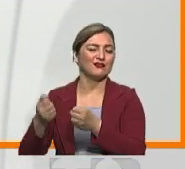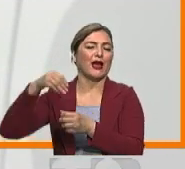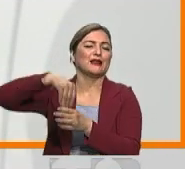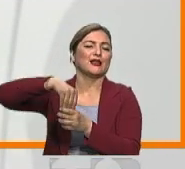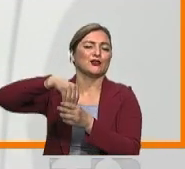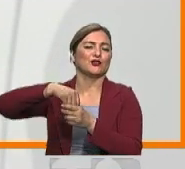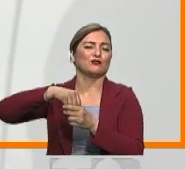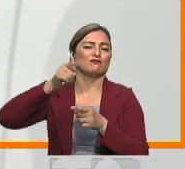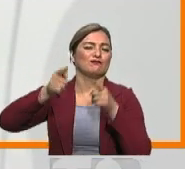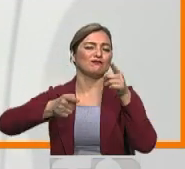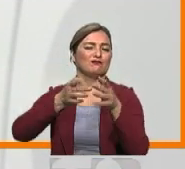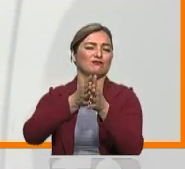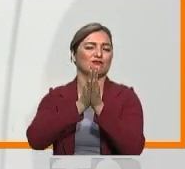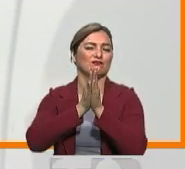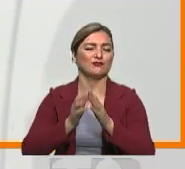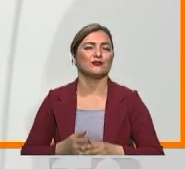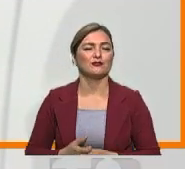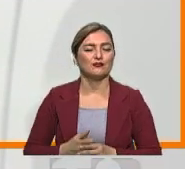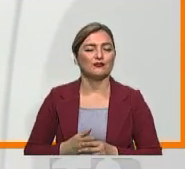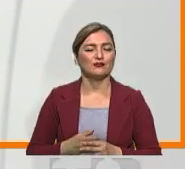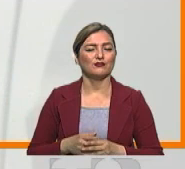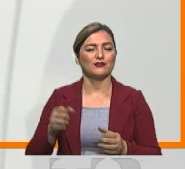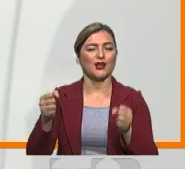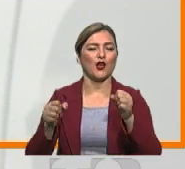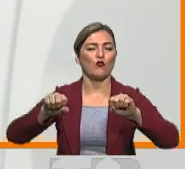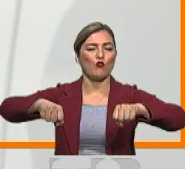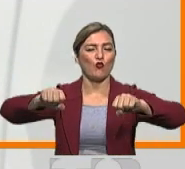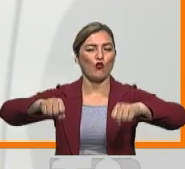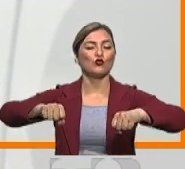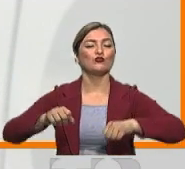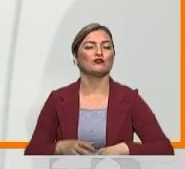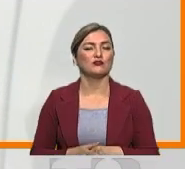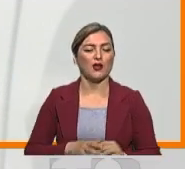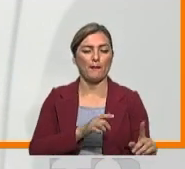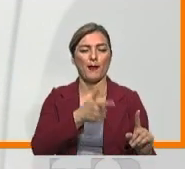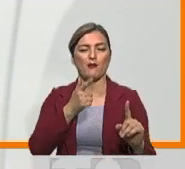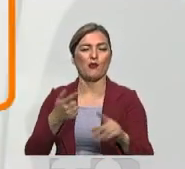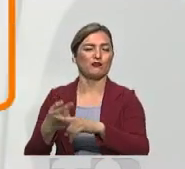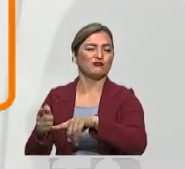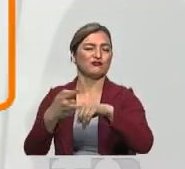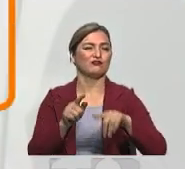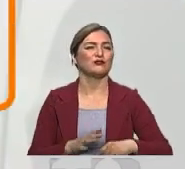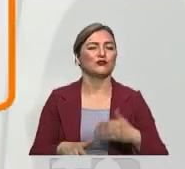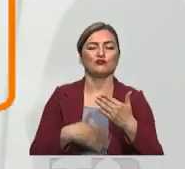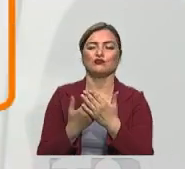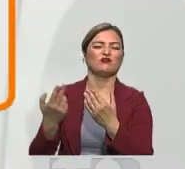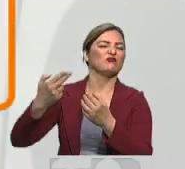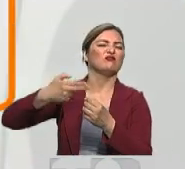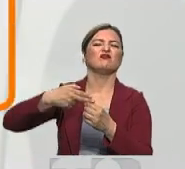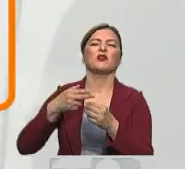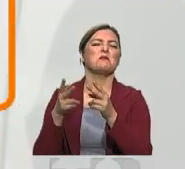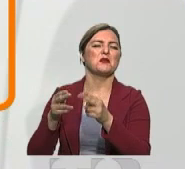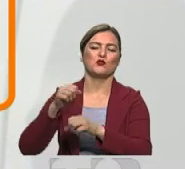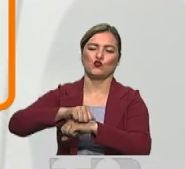centros carcelarios hacen estos pedidos, utilizando carros y motos para ejecutar sicariatos y otros delitos. Todos forman parte de una